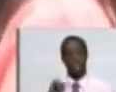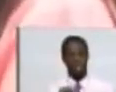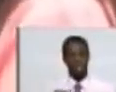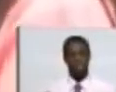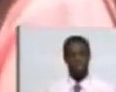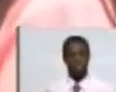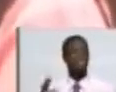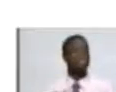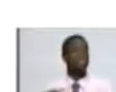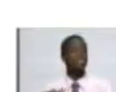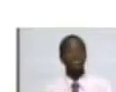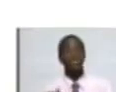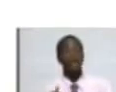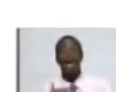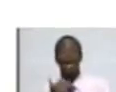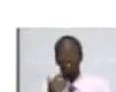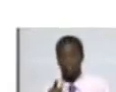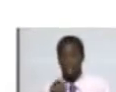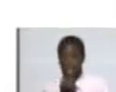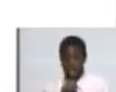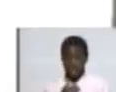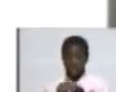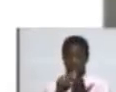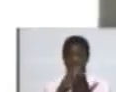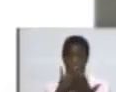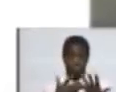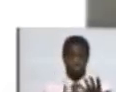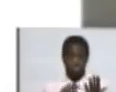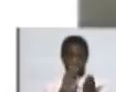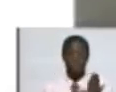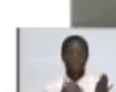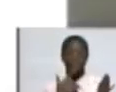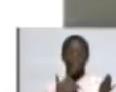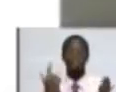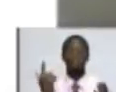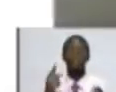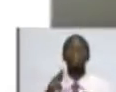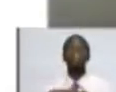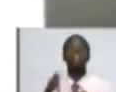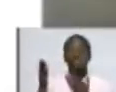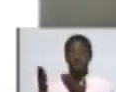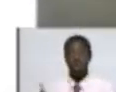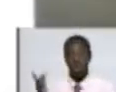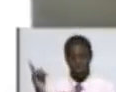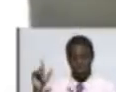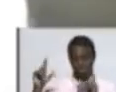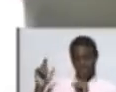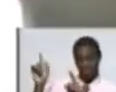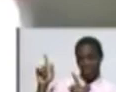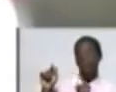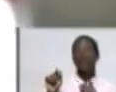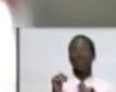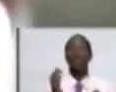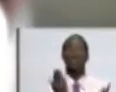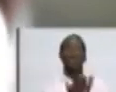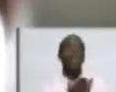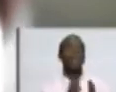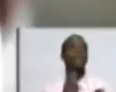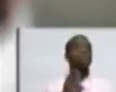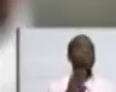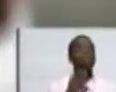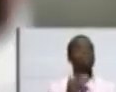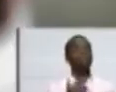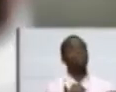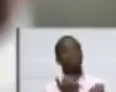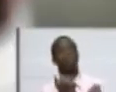el niño no tiene ni siquiera, porque ella comenta dentro del escrito también, que el niño no pudo llegar al colegio